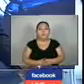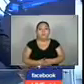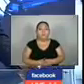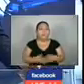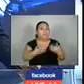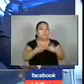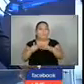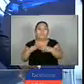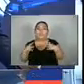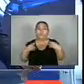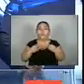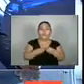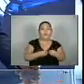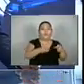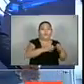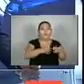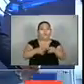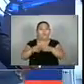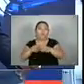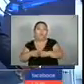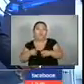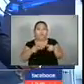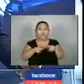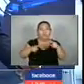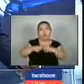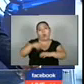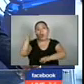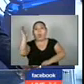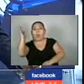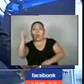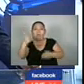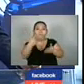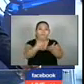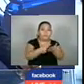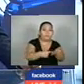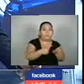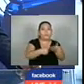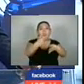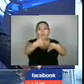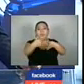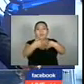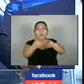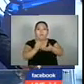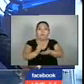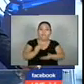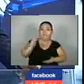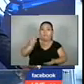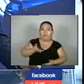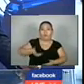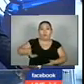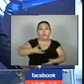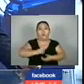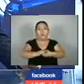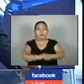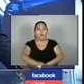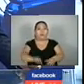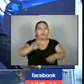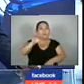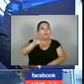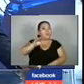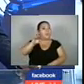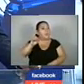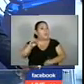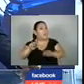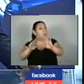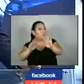Organizaciones sociales participaron en un foro sobre la ley Crecer Juntos, donde se abordaron parte de los 308 artículos de